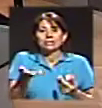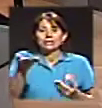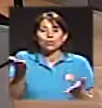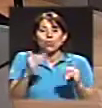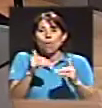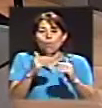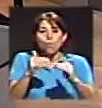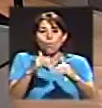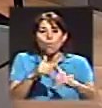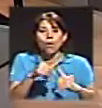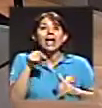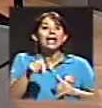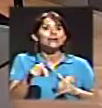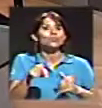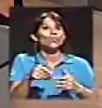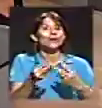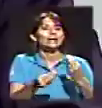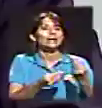mandato constitucional.